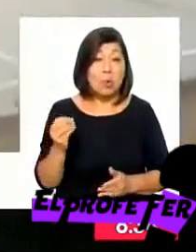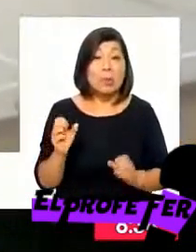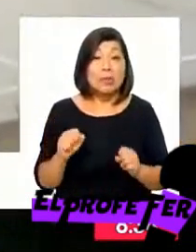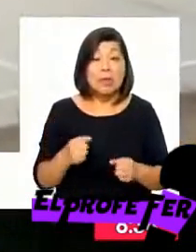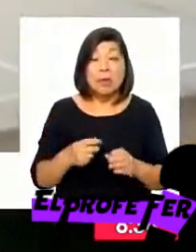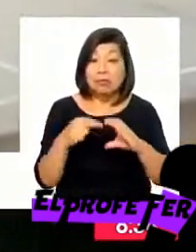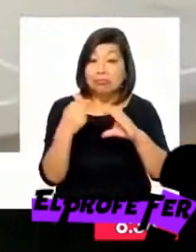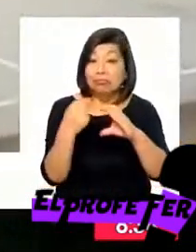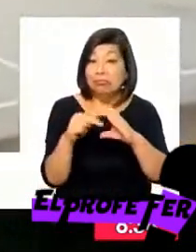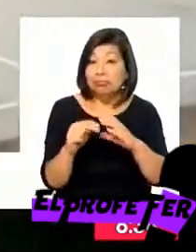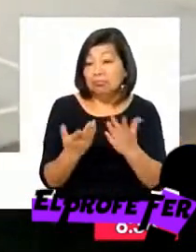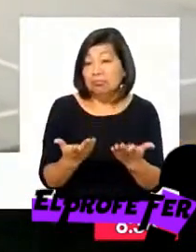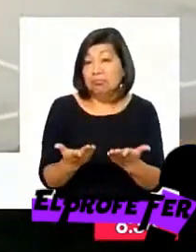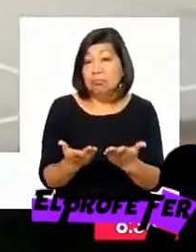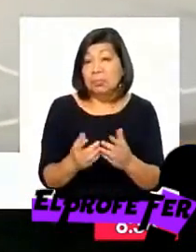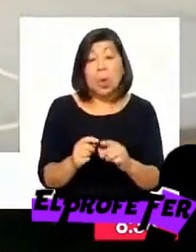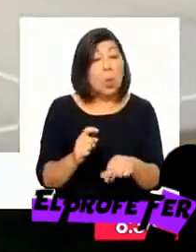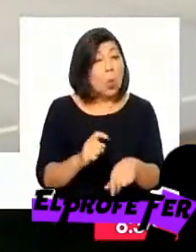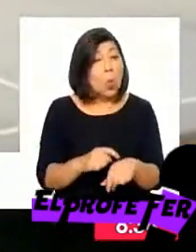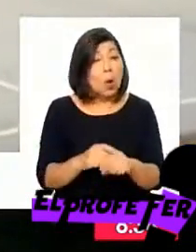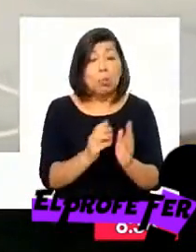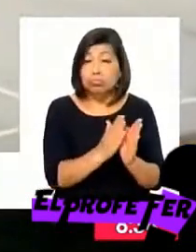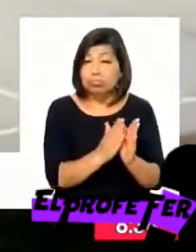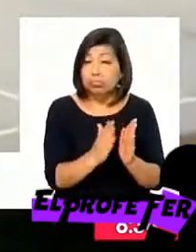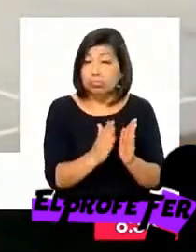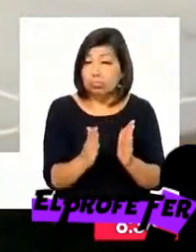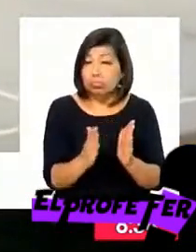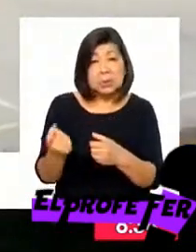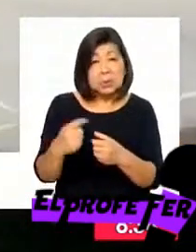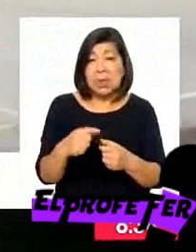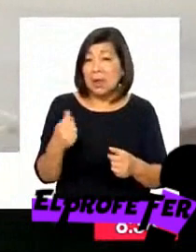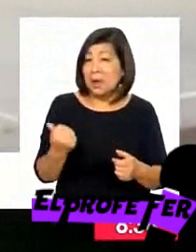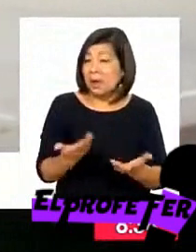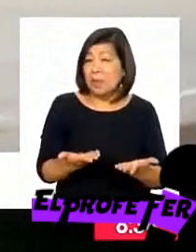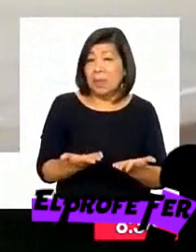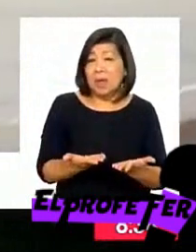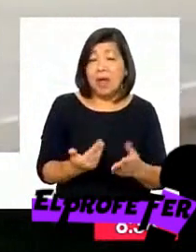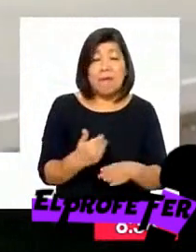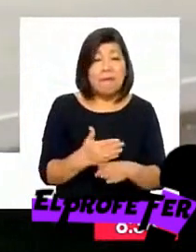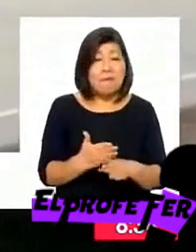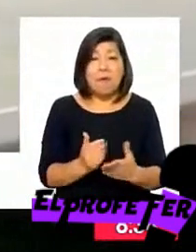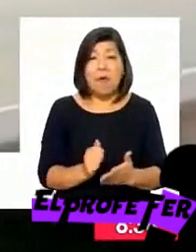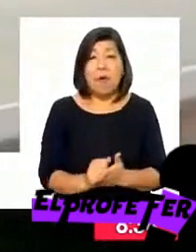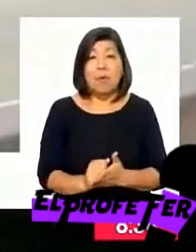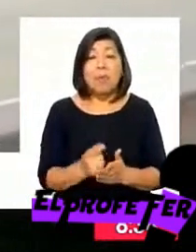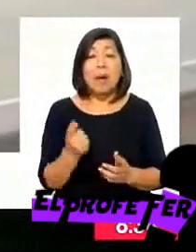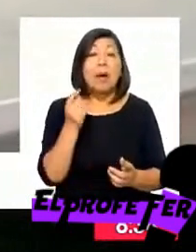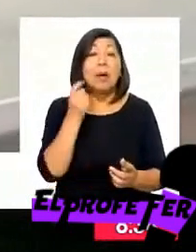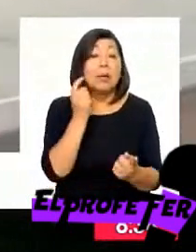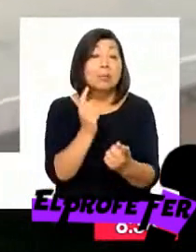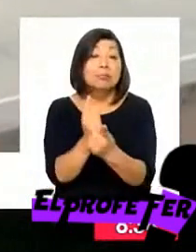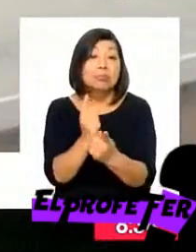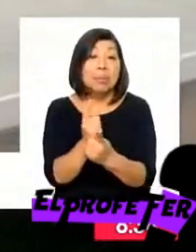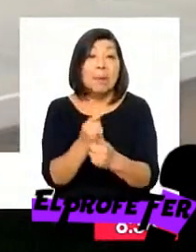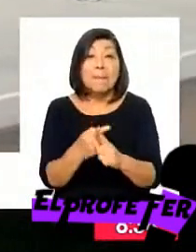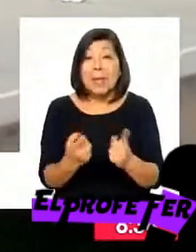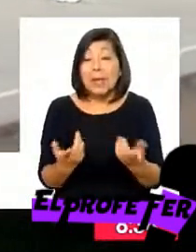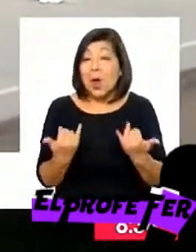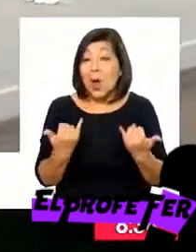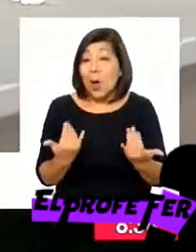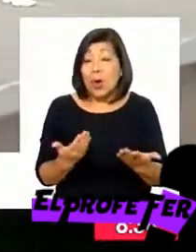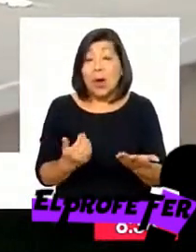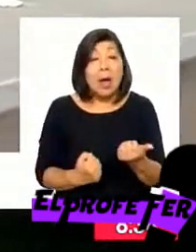que empiezan en modalidad virtual se puedan incorporar rápidamente a la modalidad presencial. Y mientras tanto,